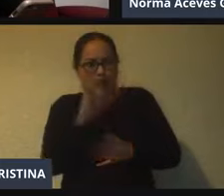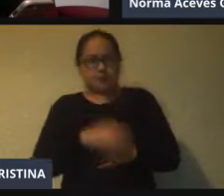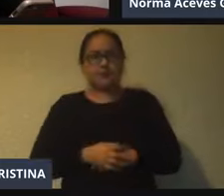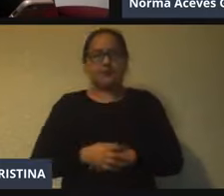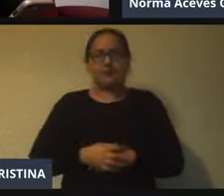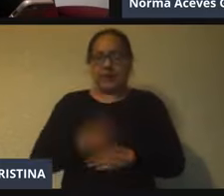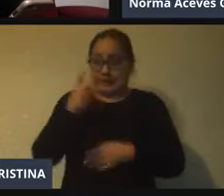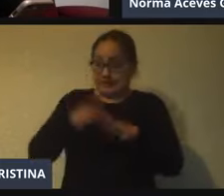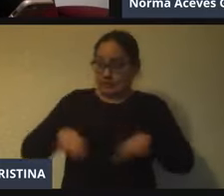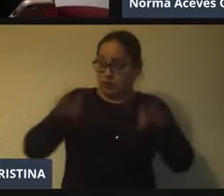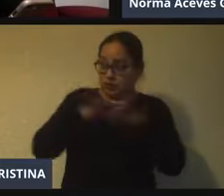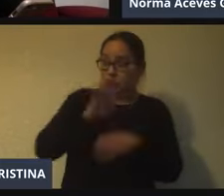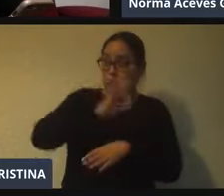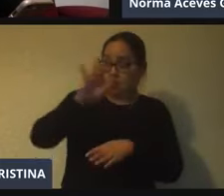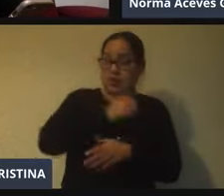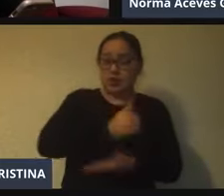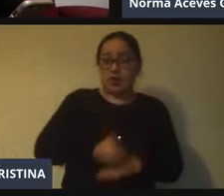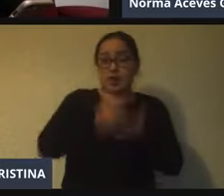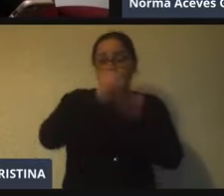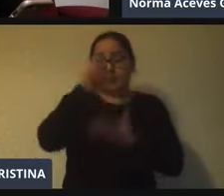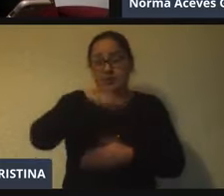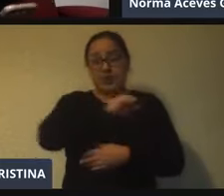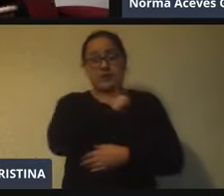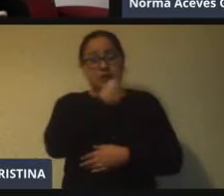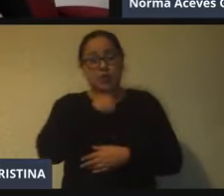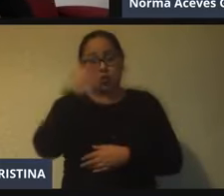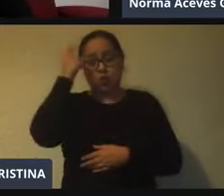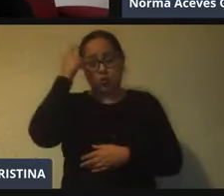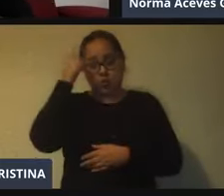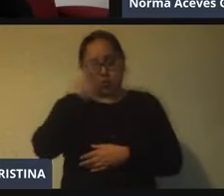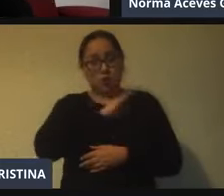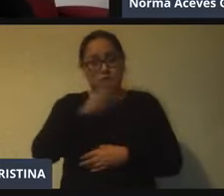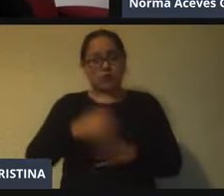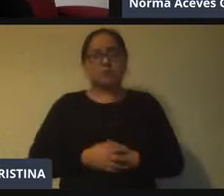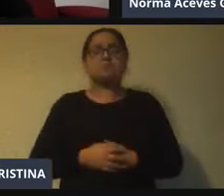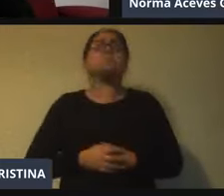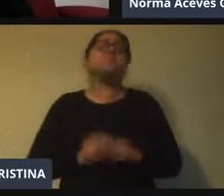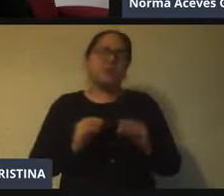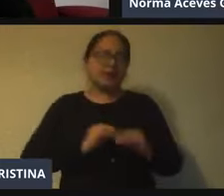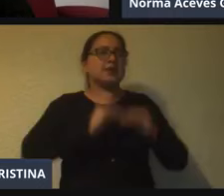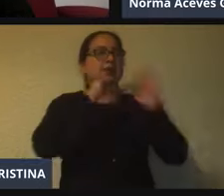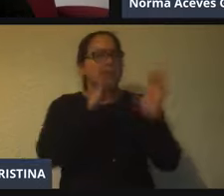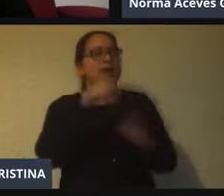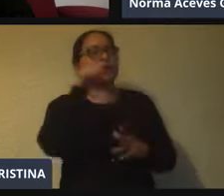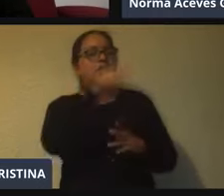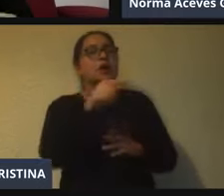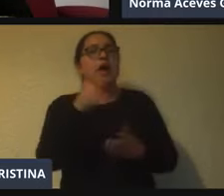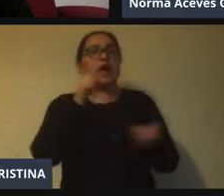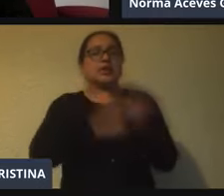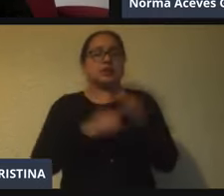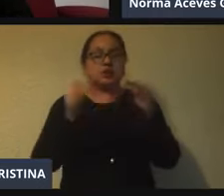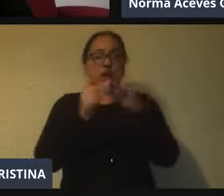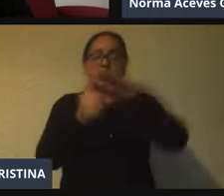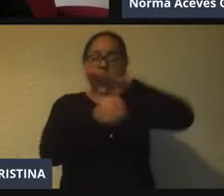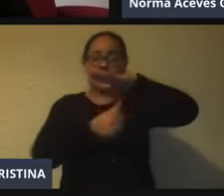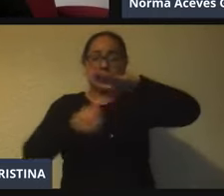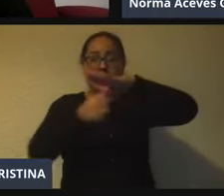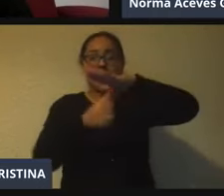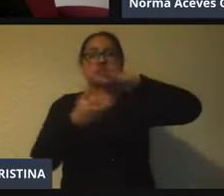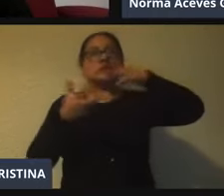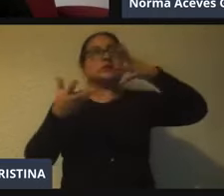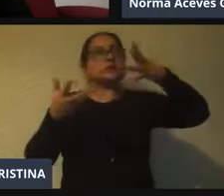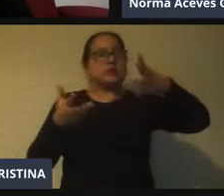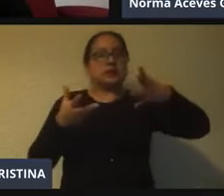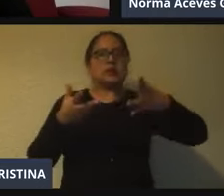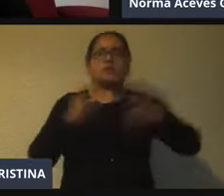Seguramente es conveniente, porque no es lo mismo estar en cuatro paredes que salir a un coche, aunque sea, y ver los arbolitos